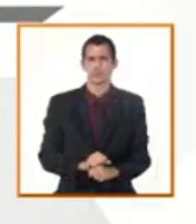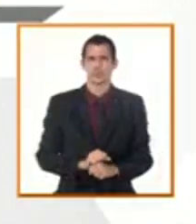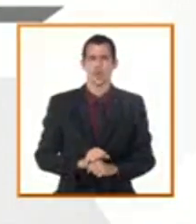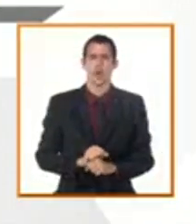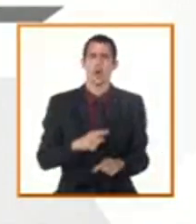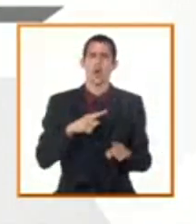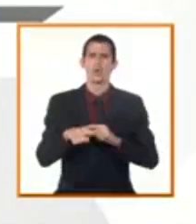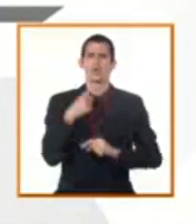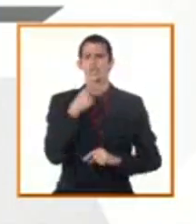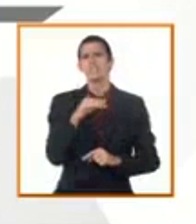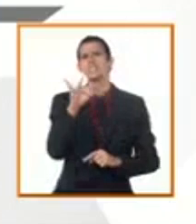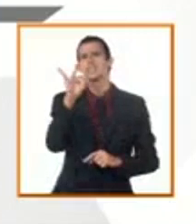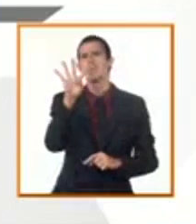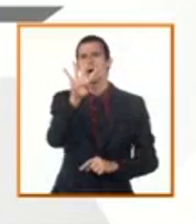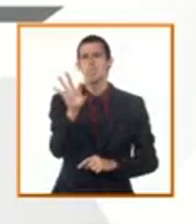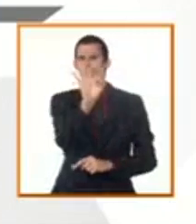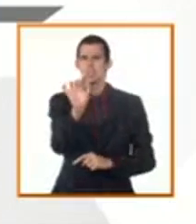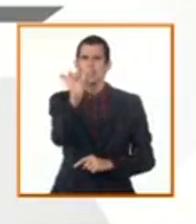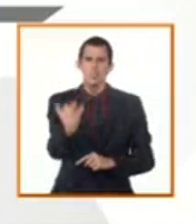son